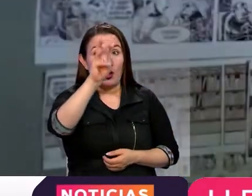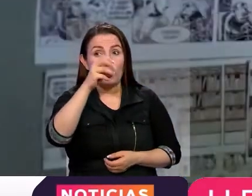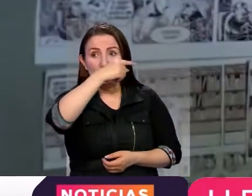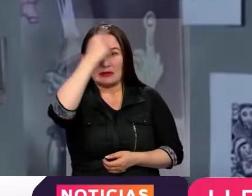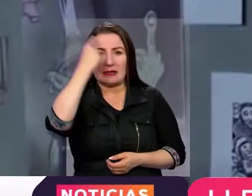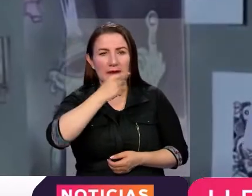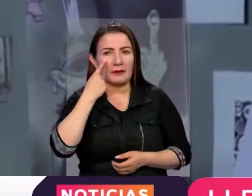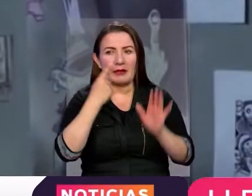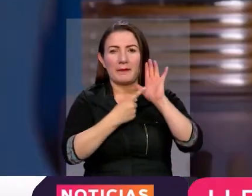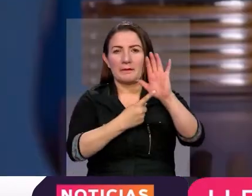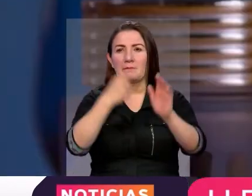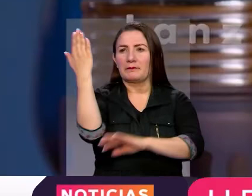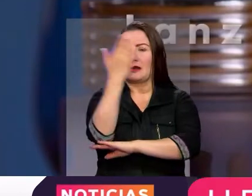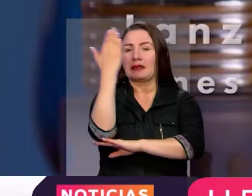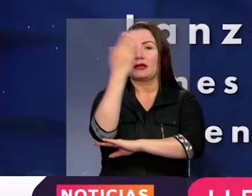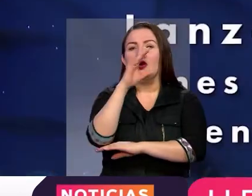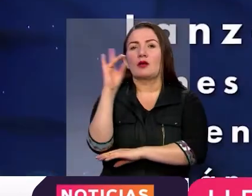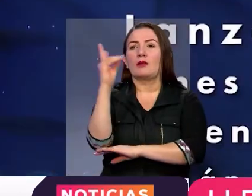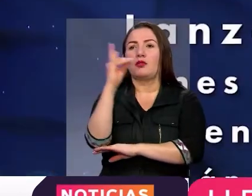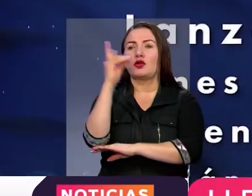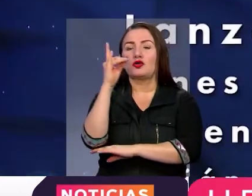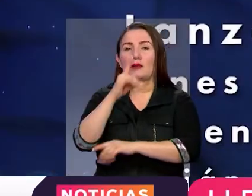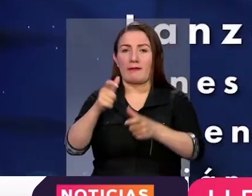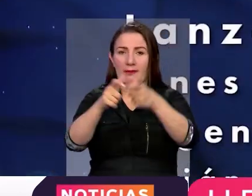se presentará la película boliviana El Gran